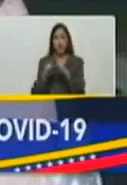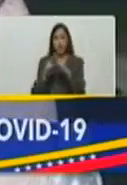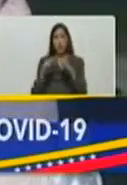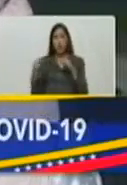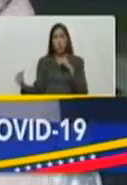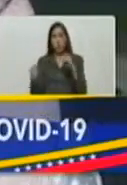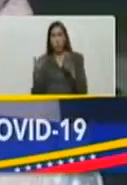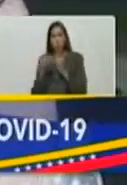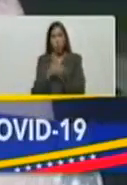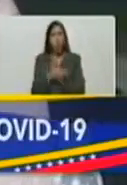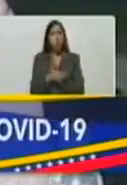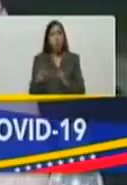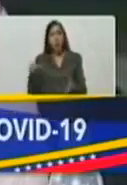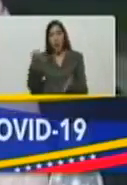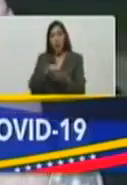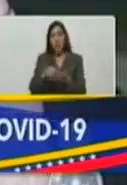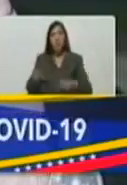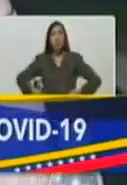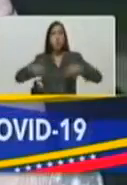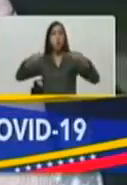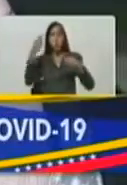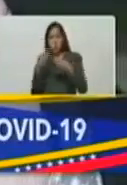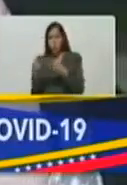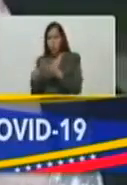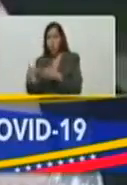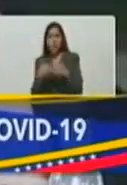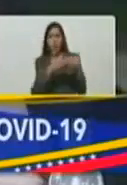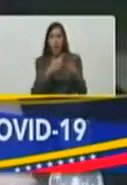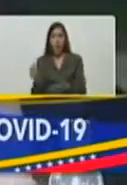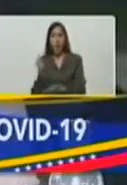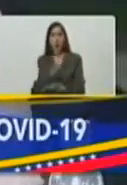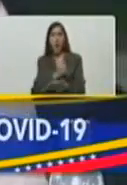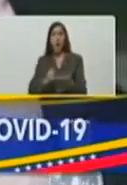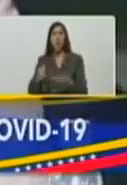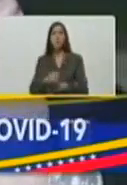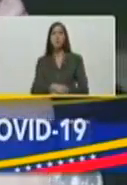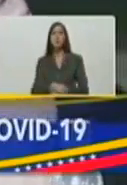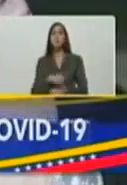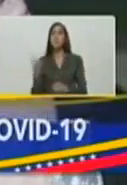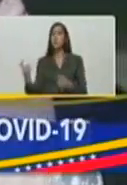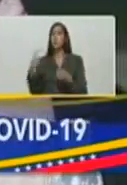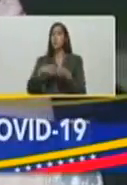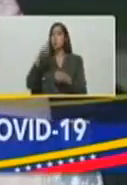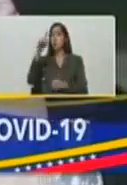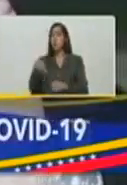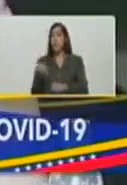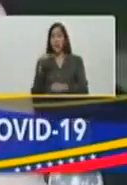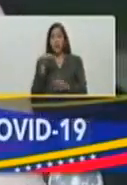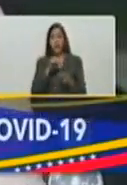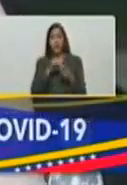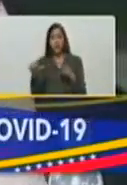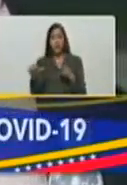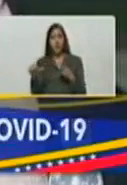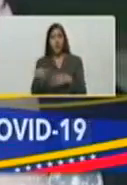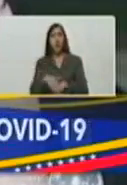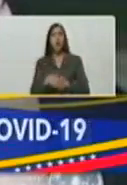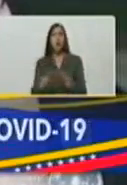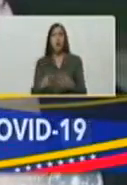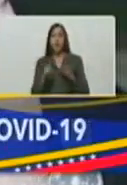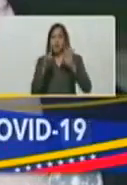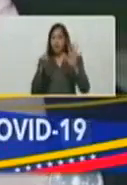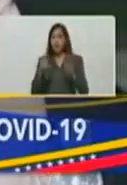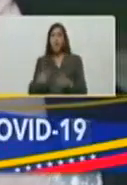de Centros Comerciales, con las cámaras de farmacias. También estamos incorporando, quiero que sepa, esta semana se incorporaron